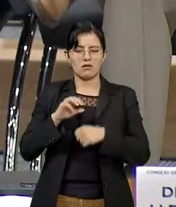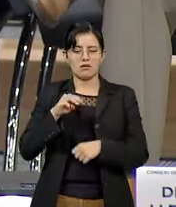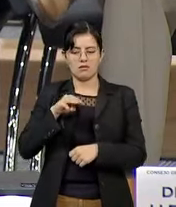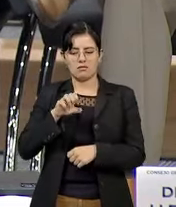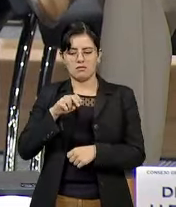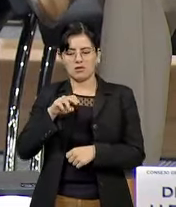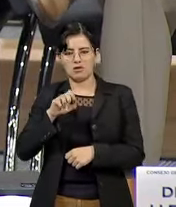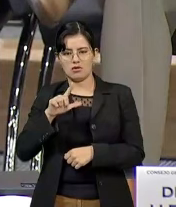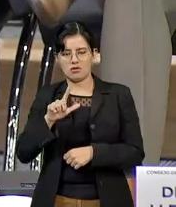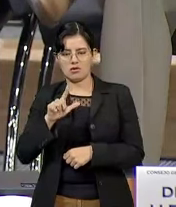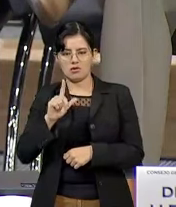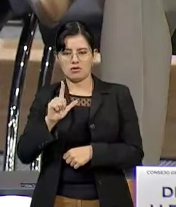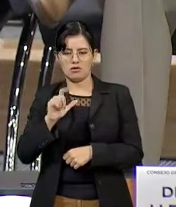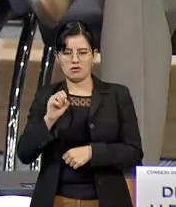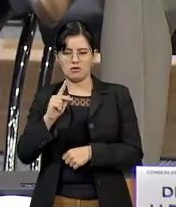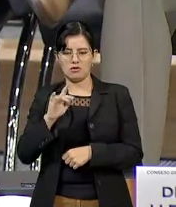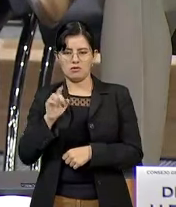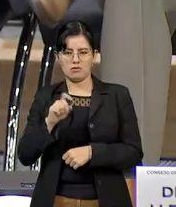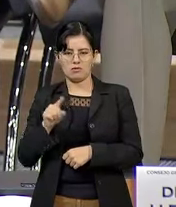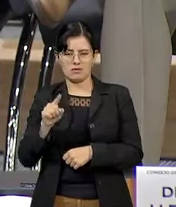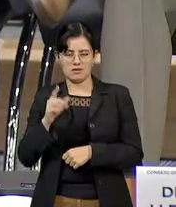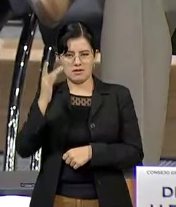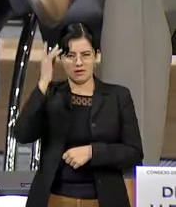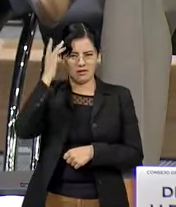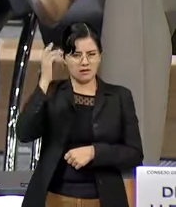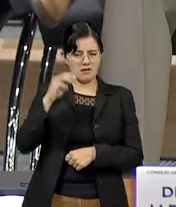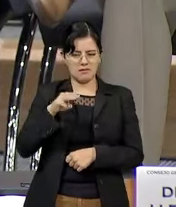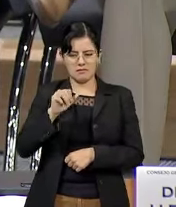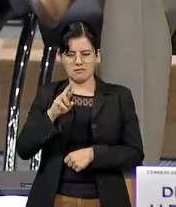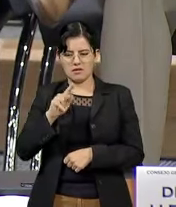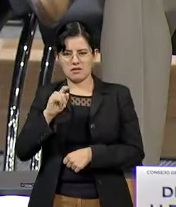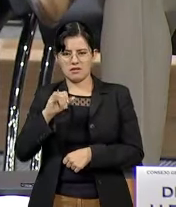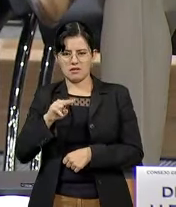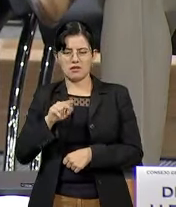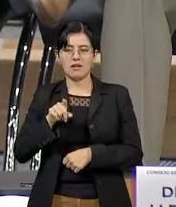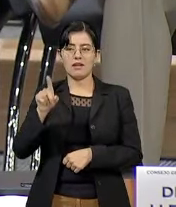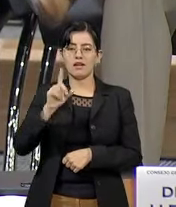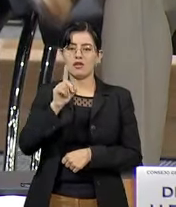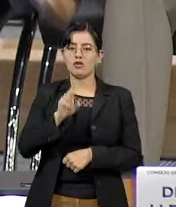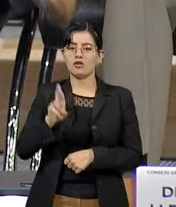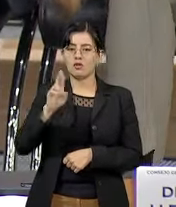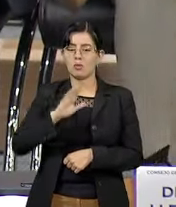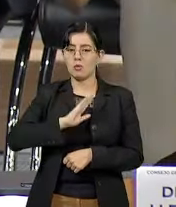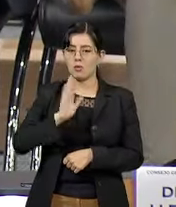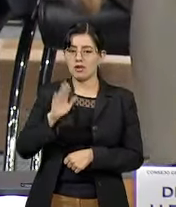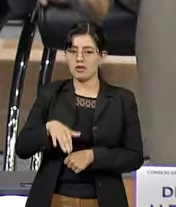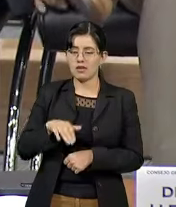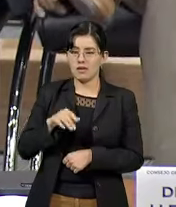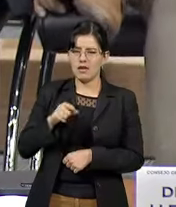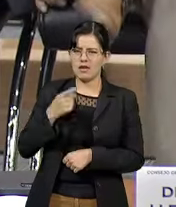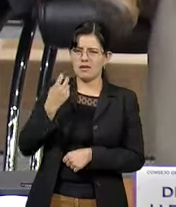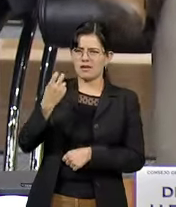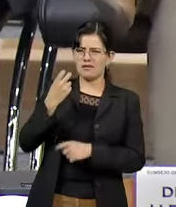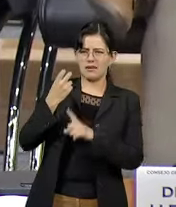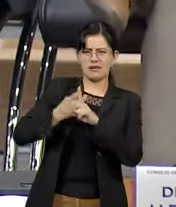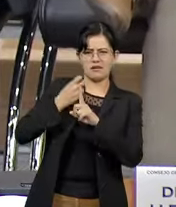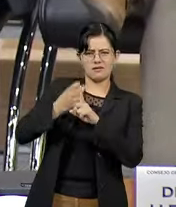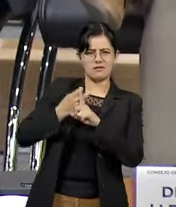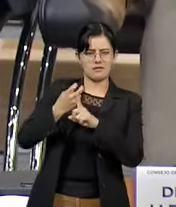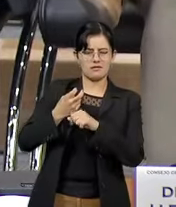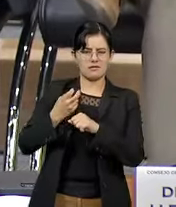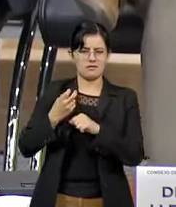San Martín haya criticado al doctor muerte queda patente y es